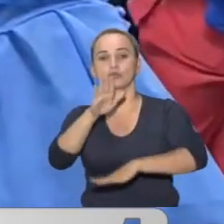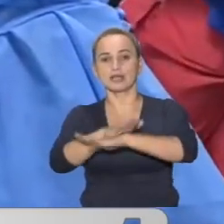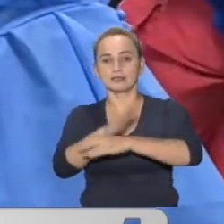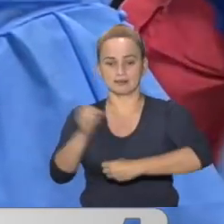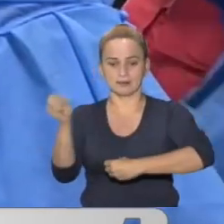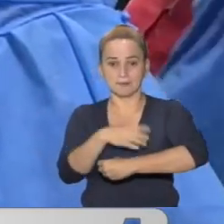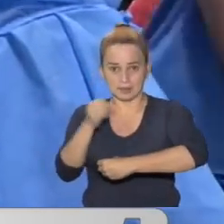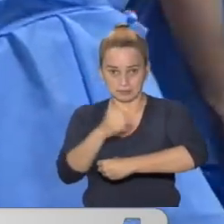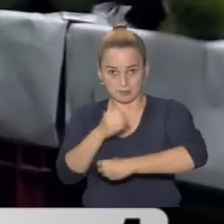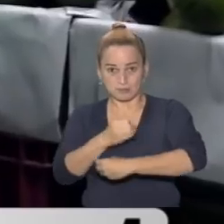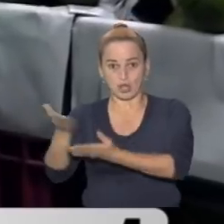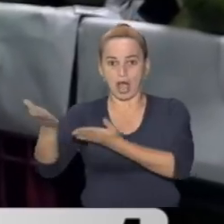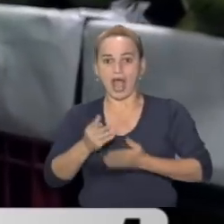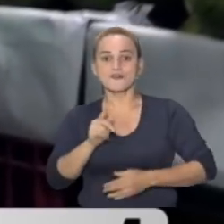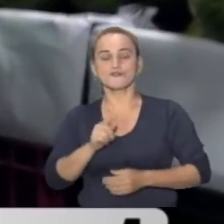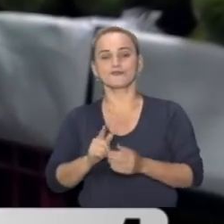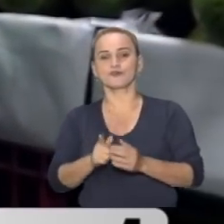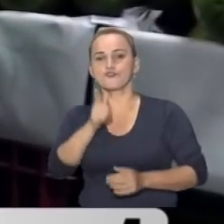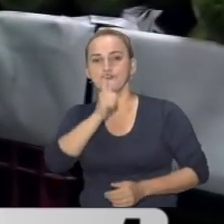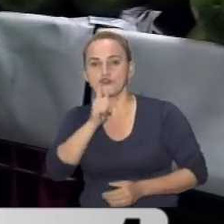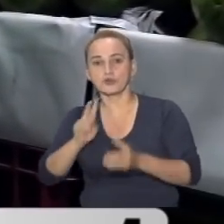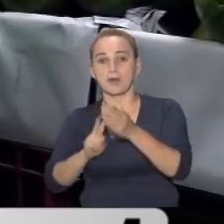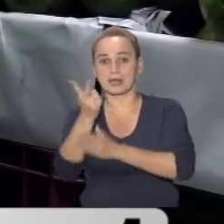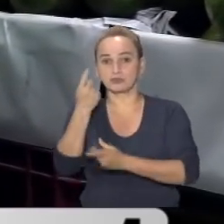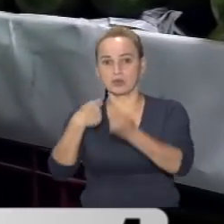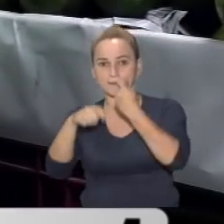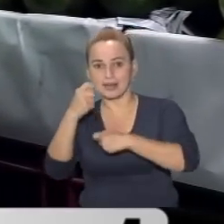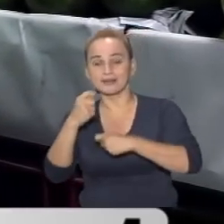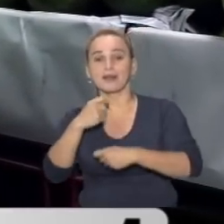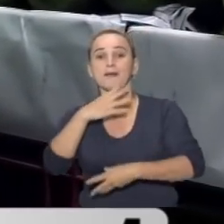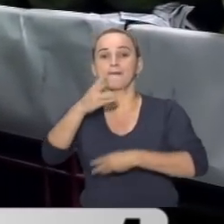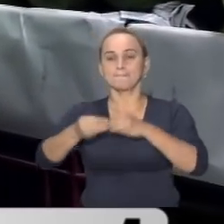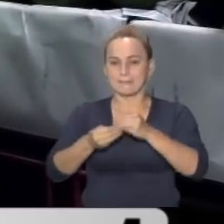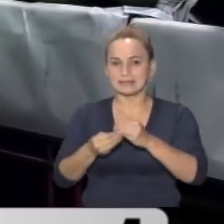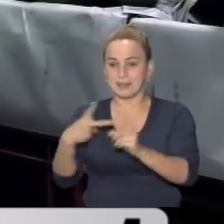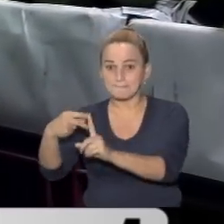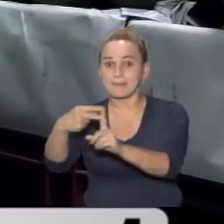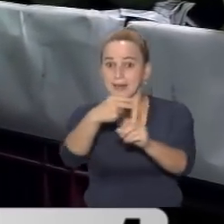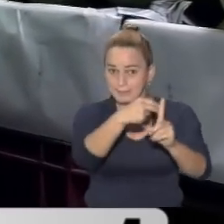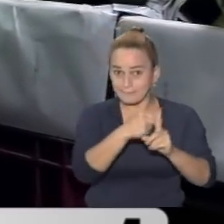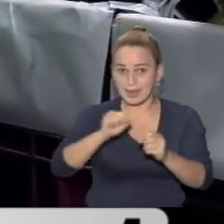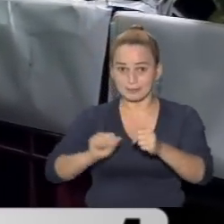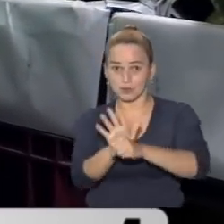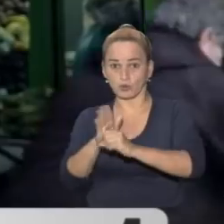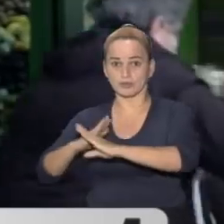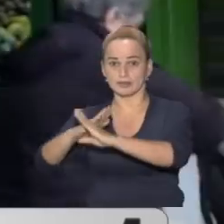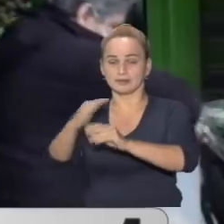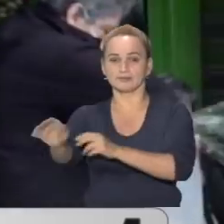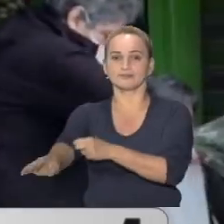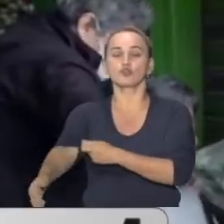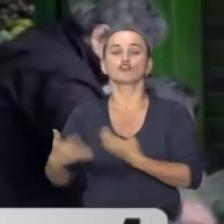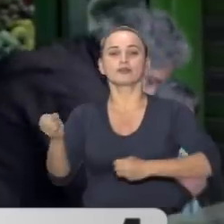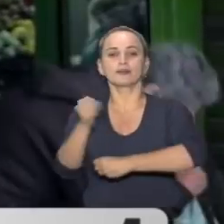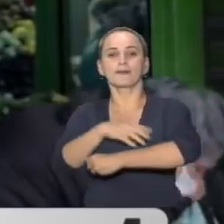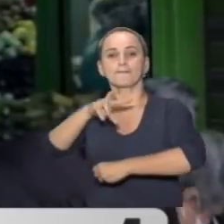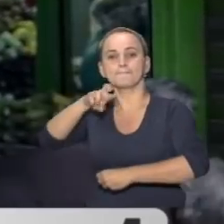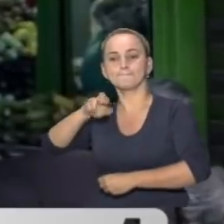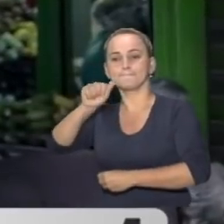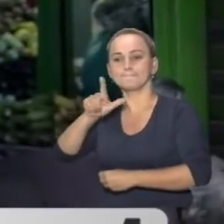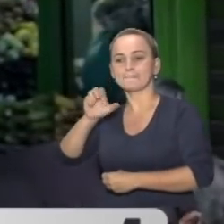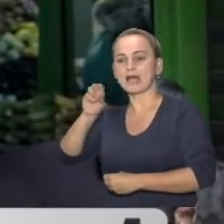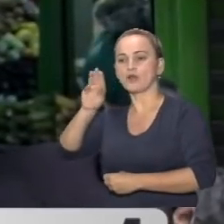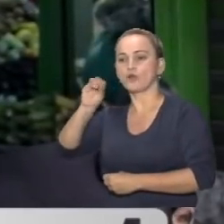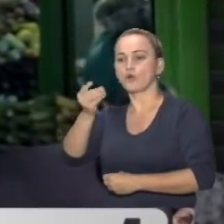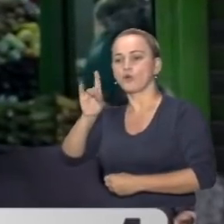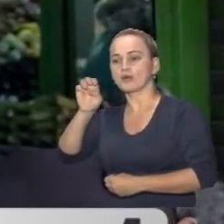mercados no solo tendrán frutas y verduras, también el biológico contra el COVID-19. Estamos en la Plaza de Palo Quemado, estamos